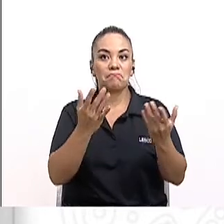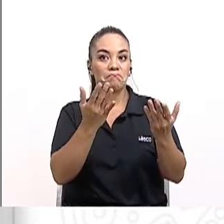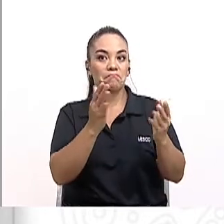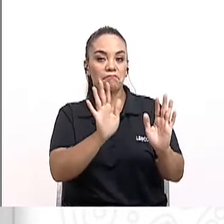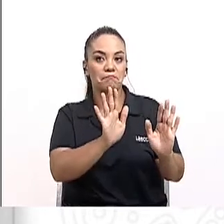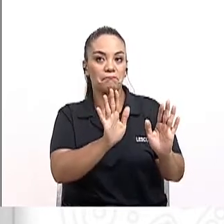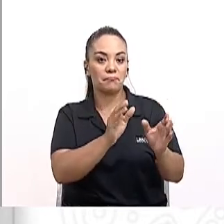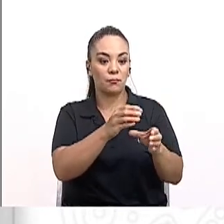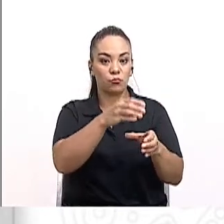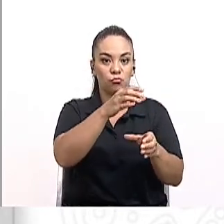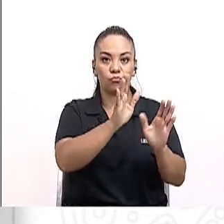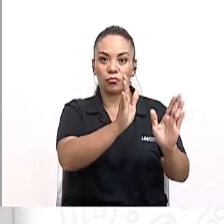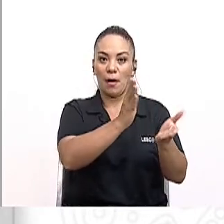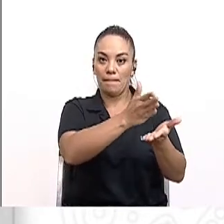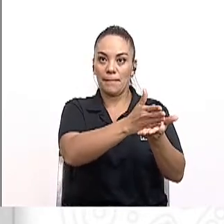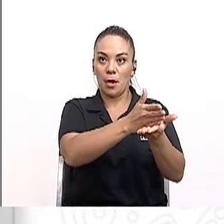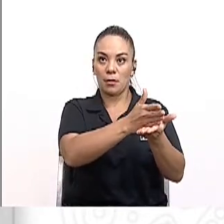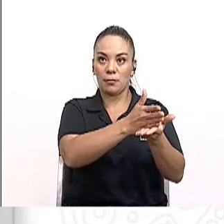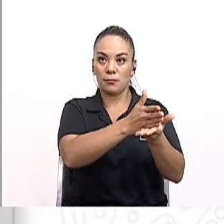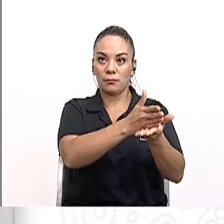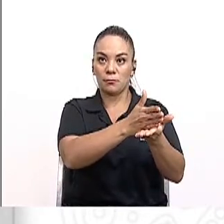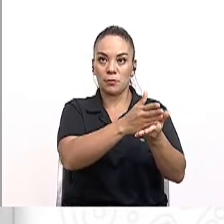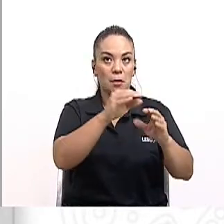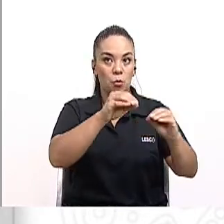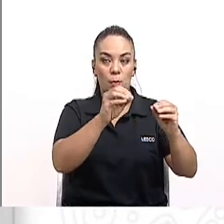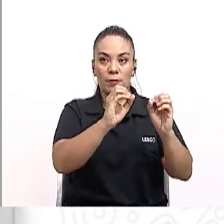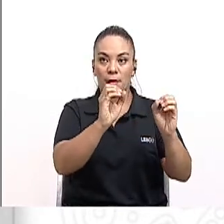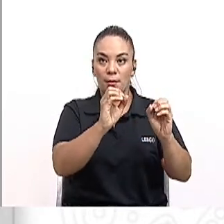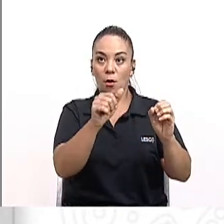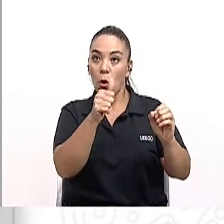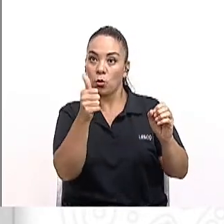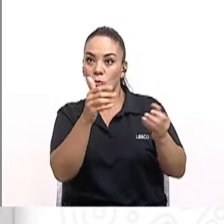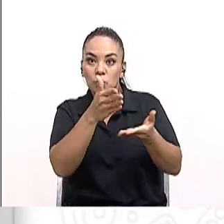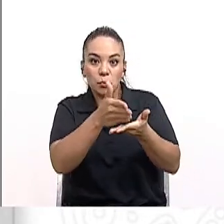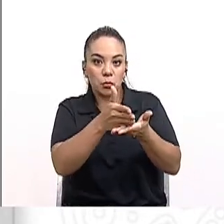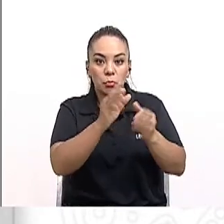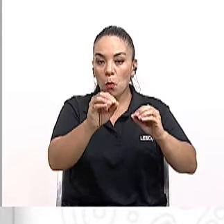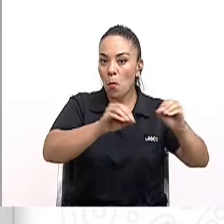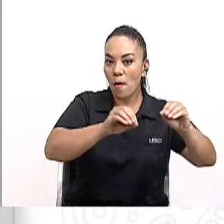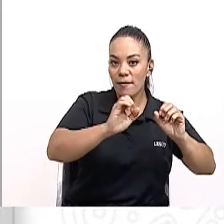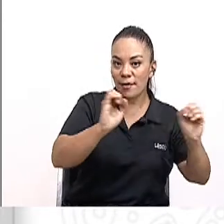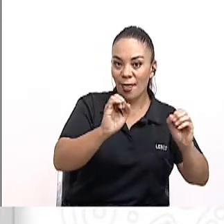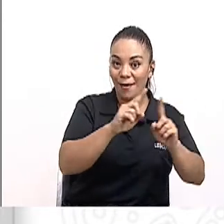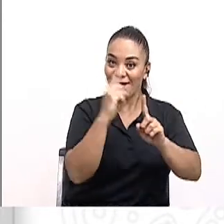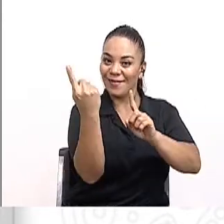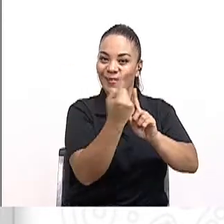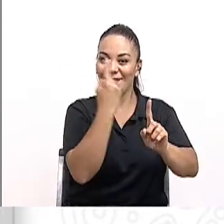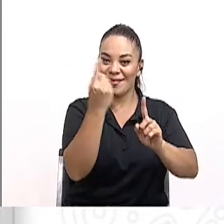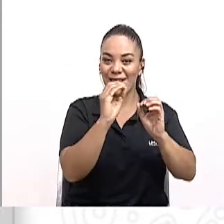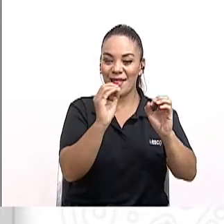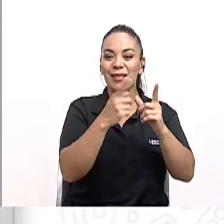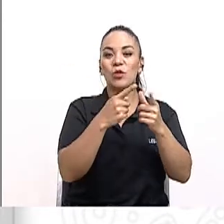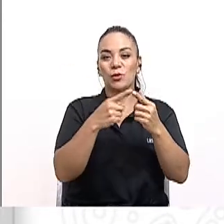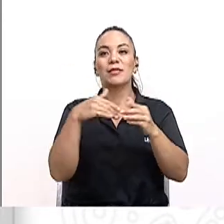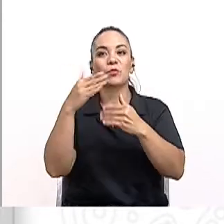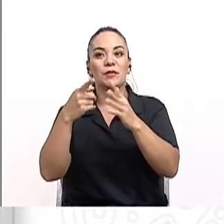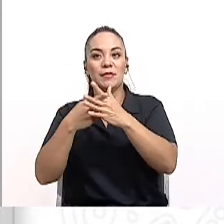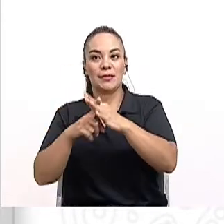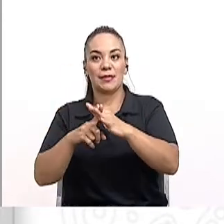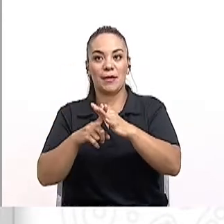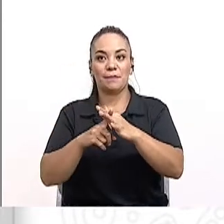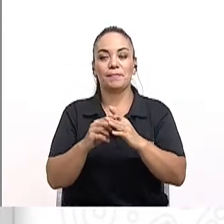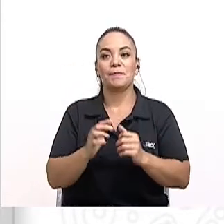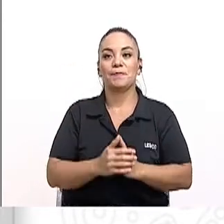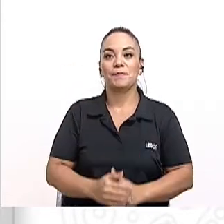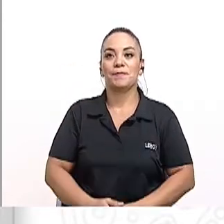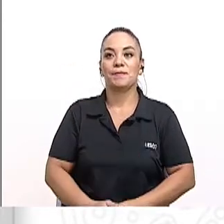estabilice, y una vez que él esté estable, como están los otros dos, entonces vamos a iniciar con la